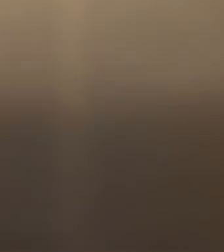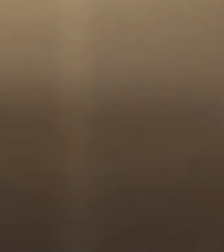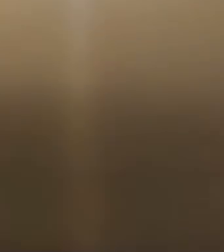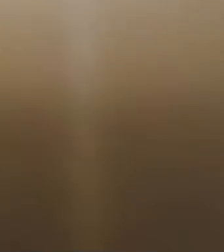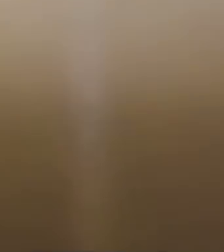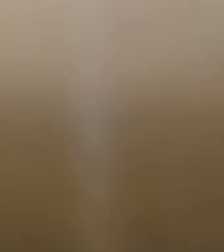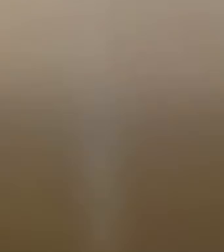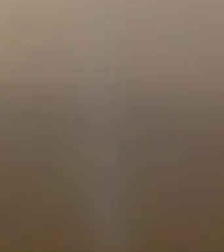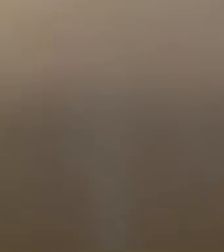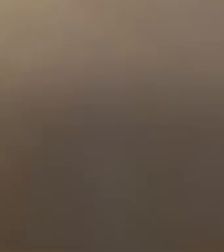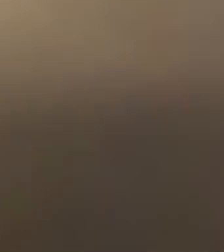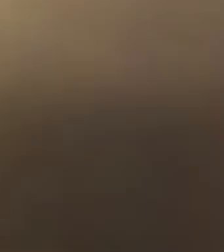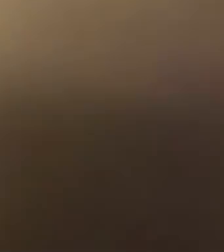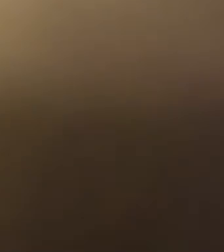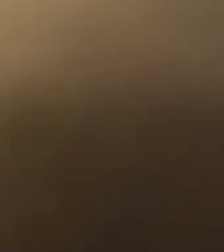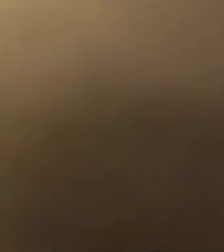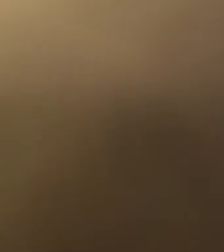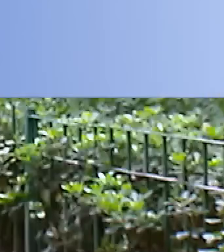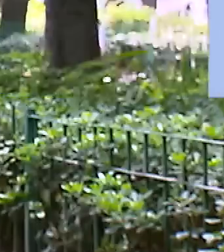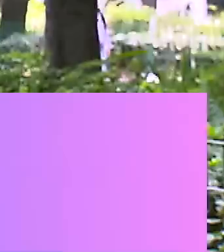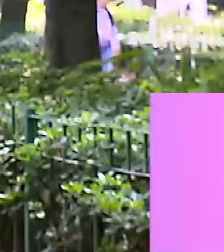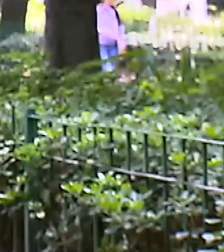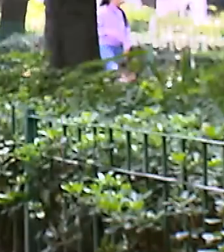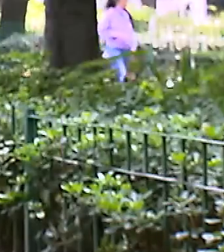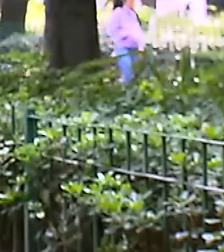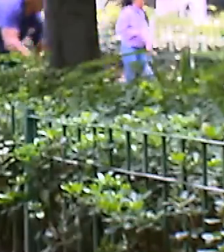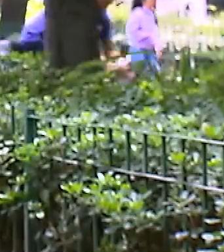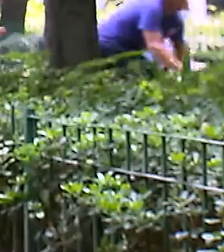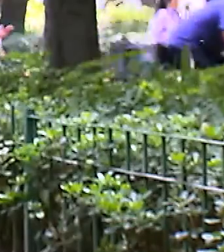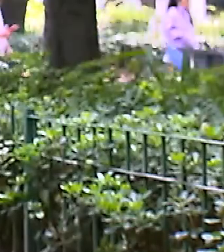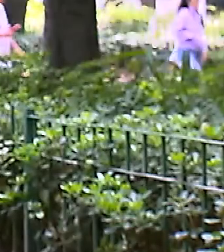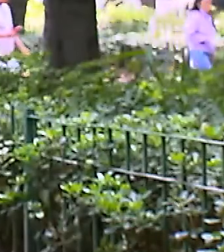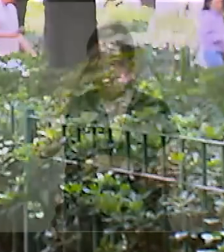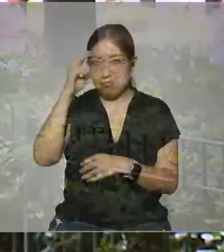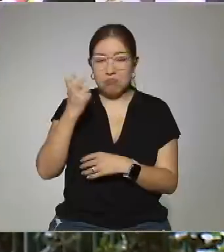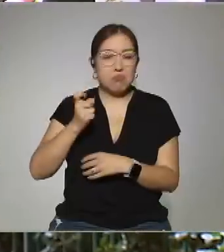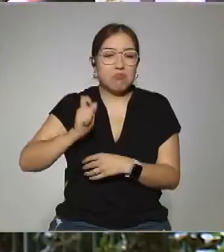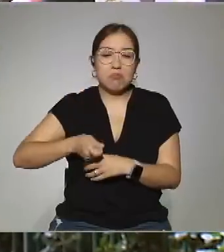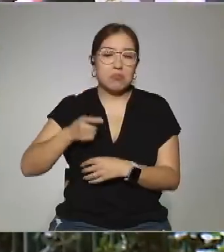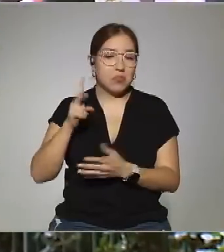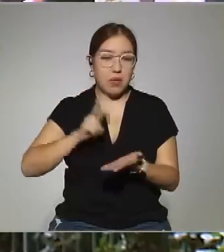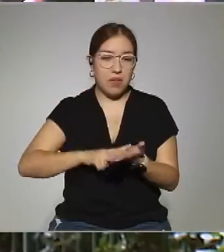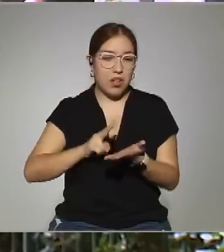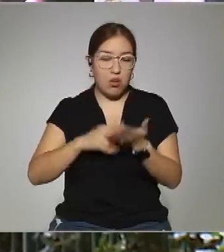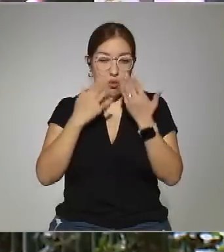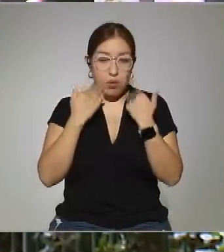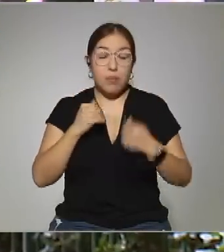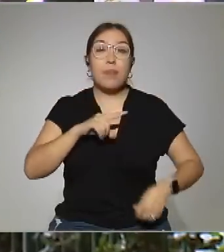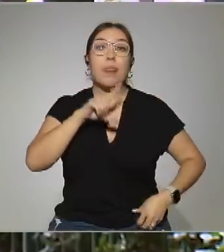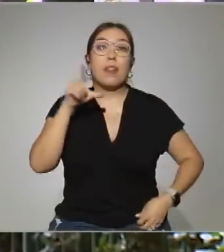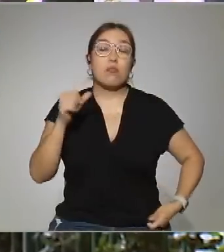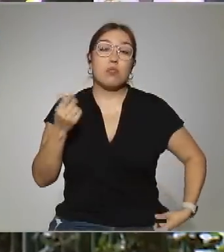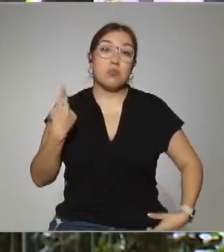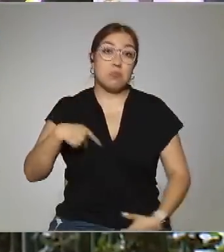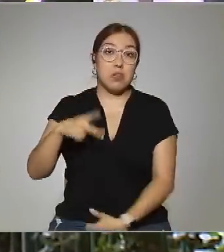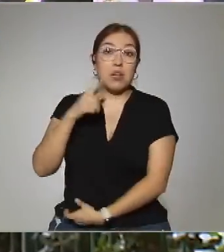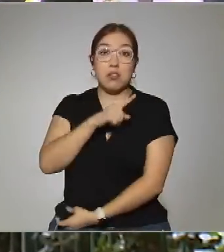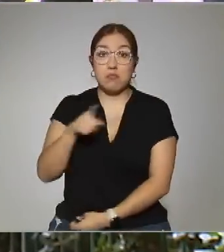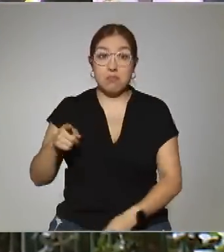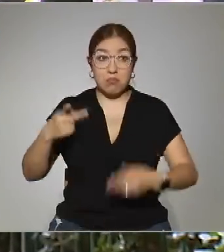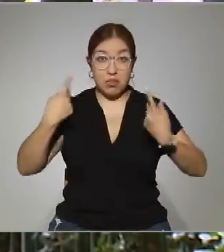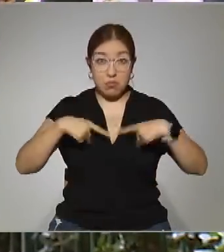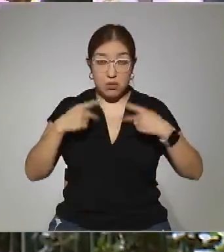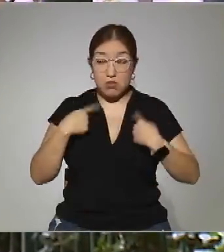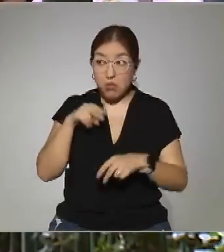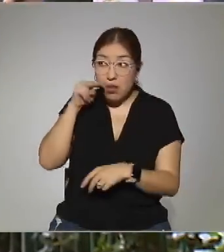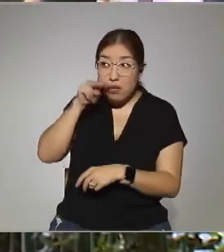de arcilla, de lodo, para que pareciera algo muy burdo y sin valor. Entonces llegaron los invasores, vieron esa escultura,